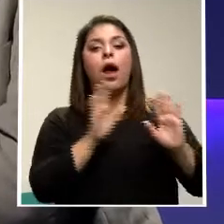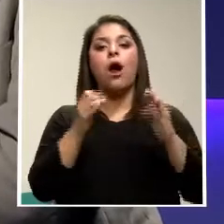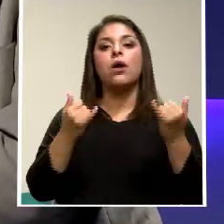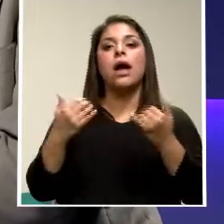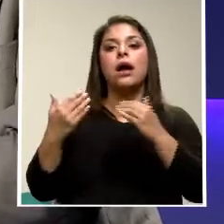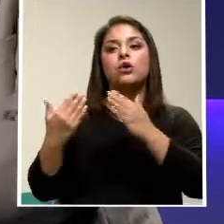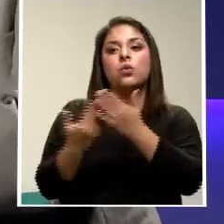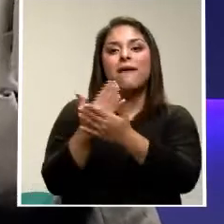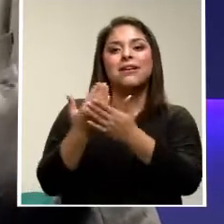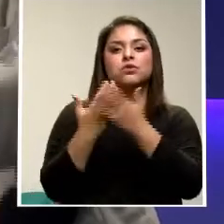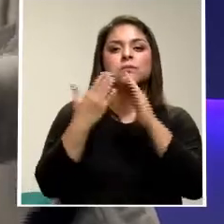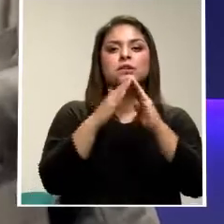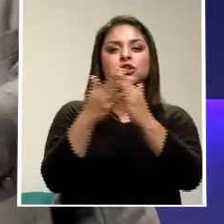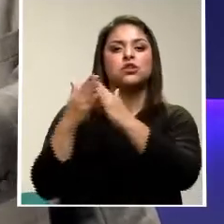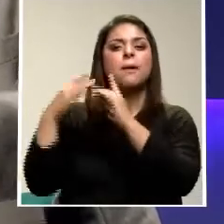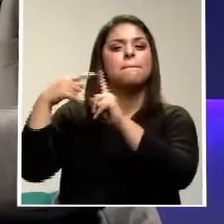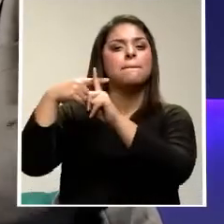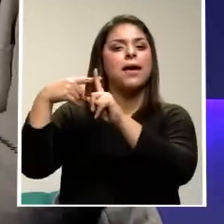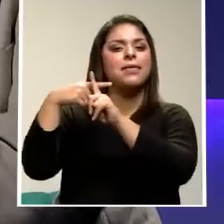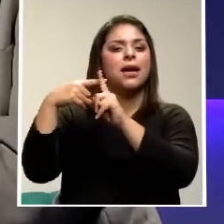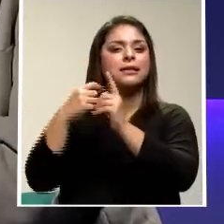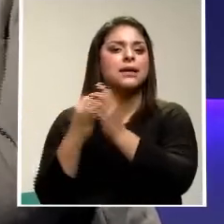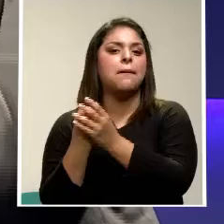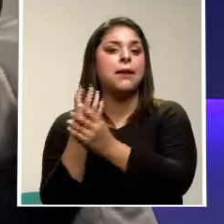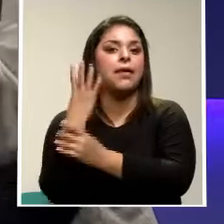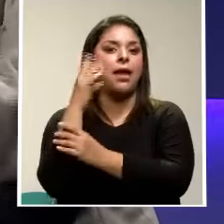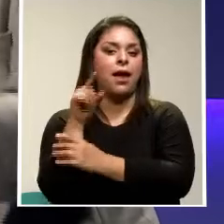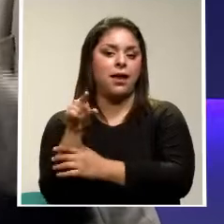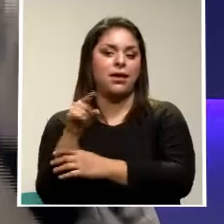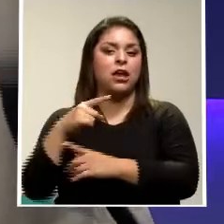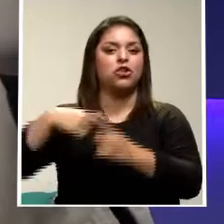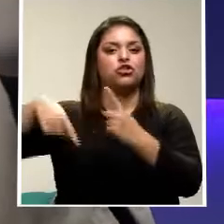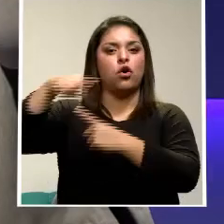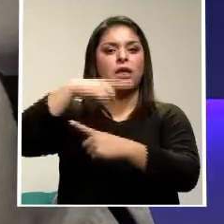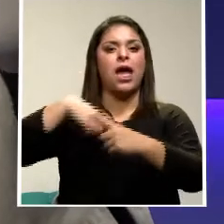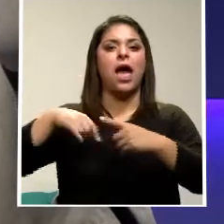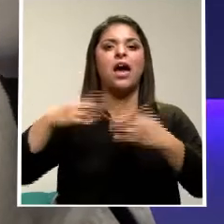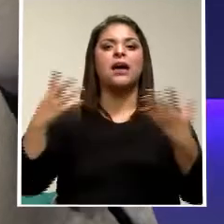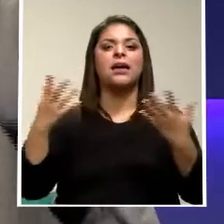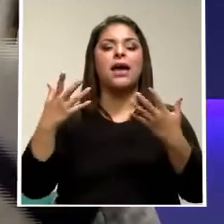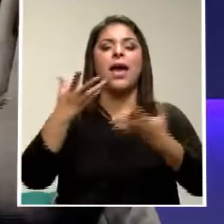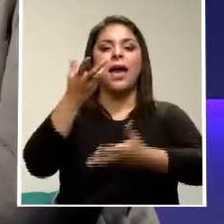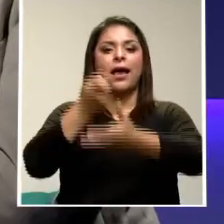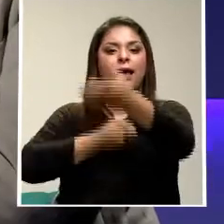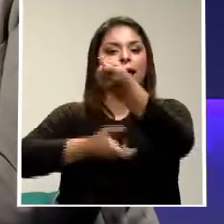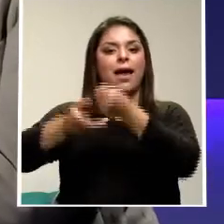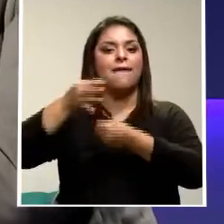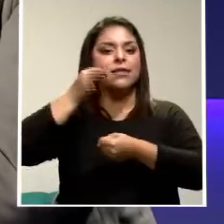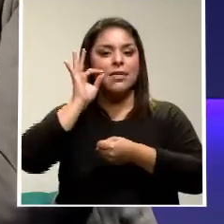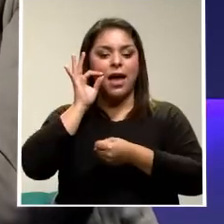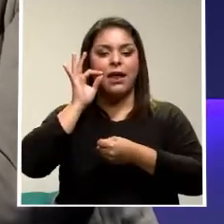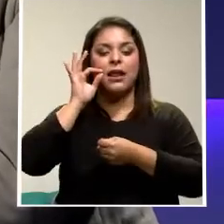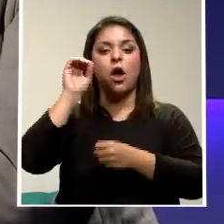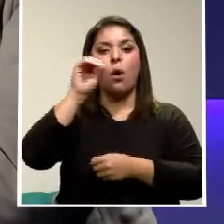clases medias emergentes, digámoslo así, rodeada de cafetales en el oeste de la ciudad